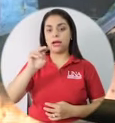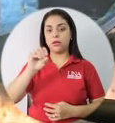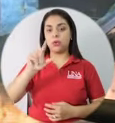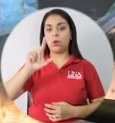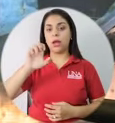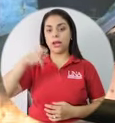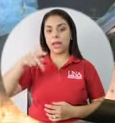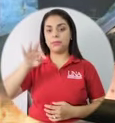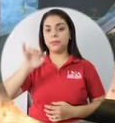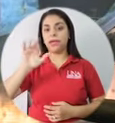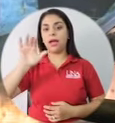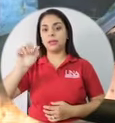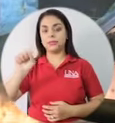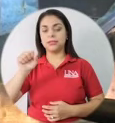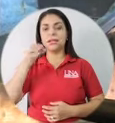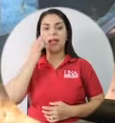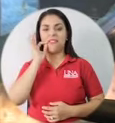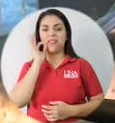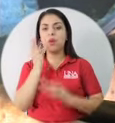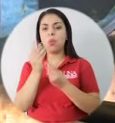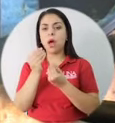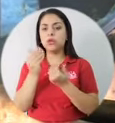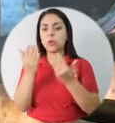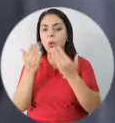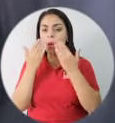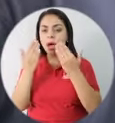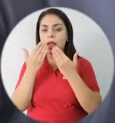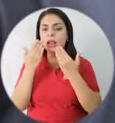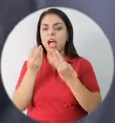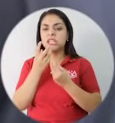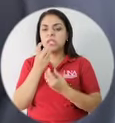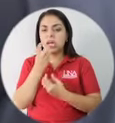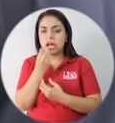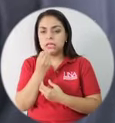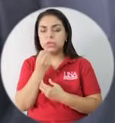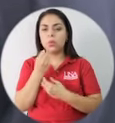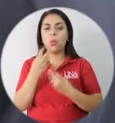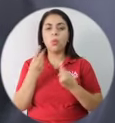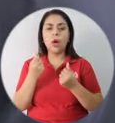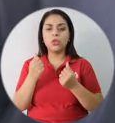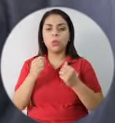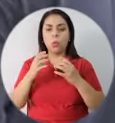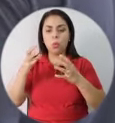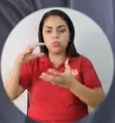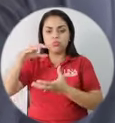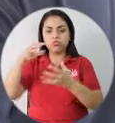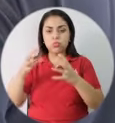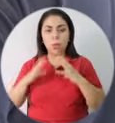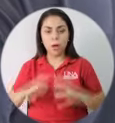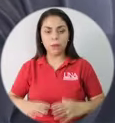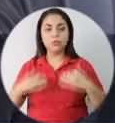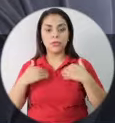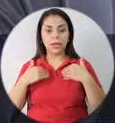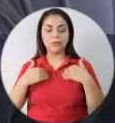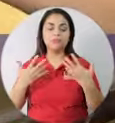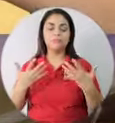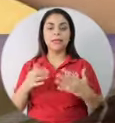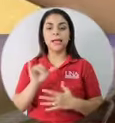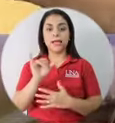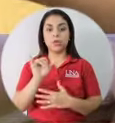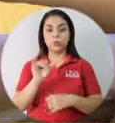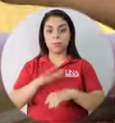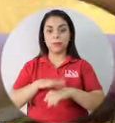decir, qué tanto aroma tiene, qué tan ácido es el café, qué tanto cuerpo tiene. Y esto permite